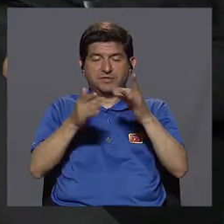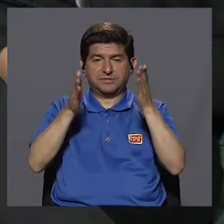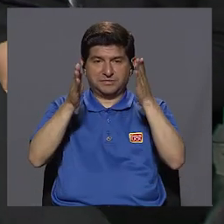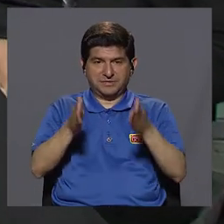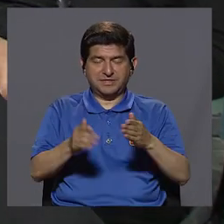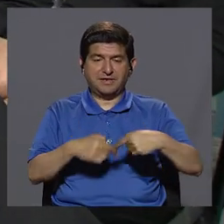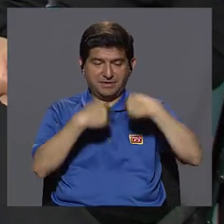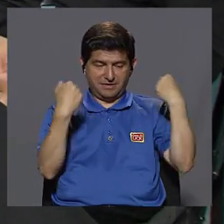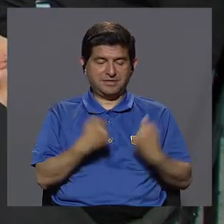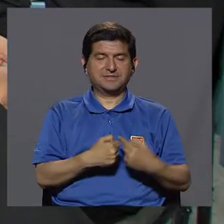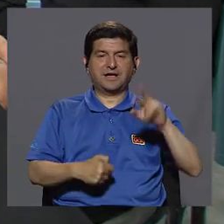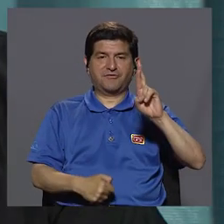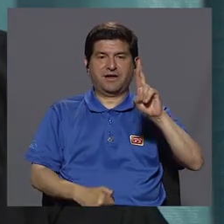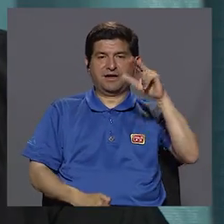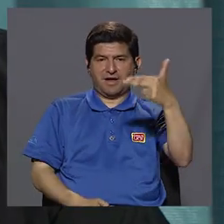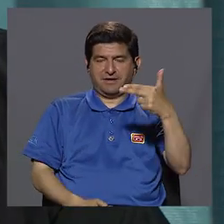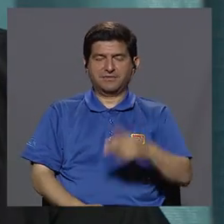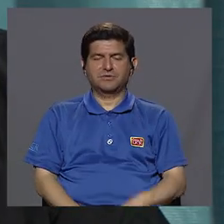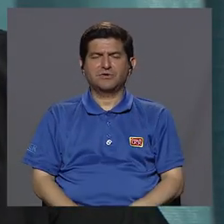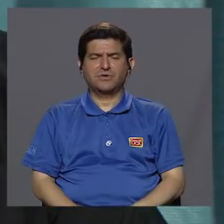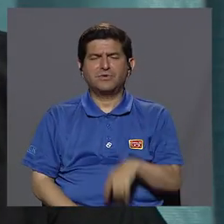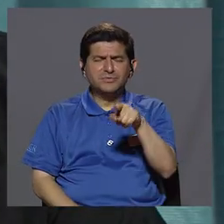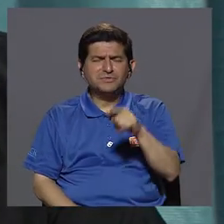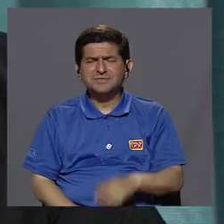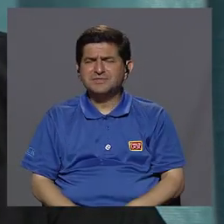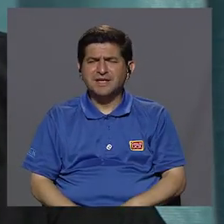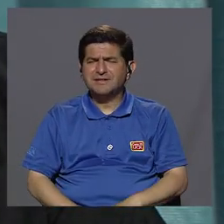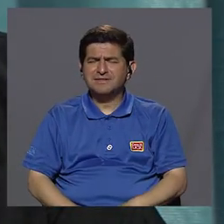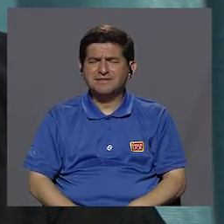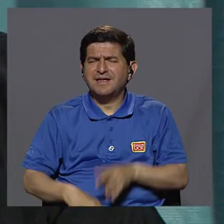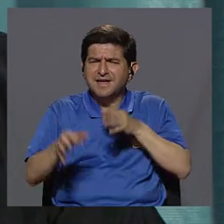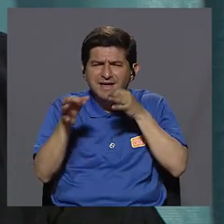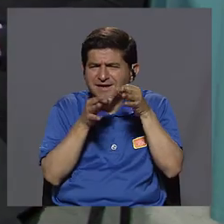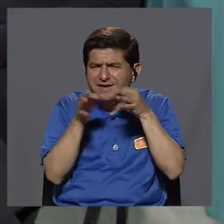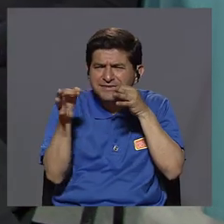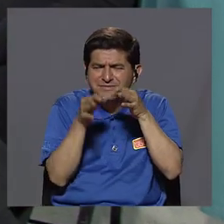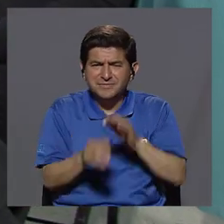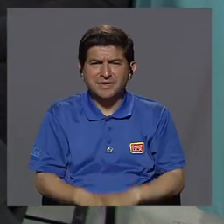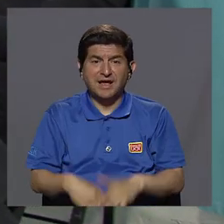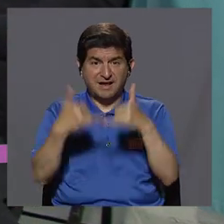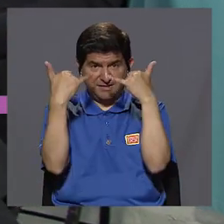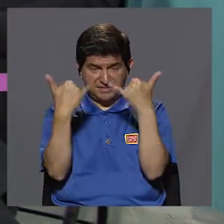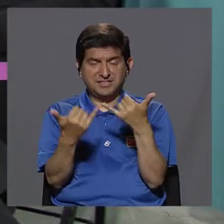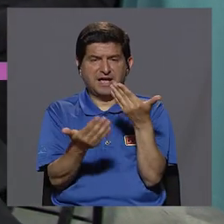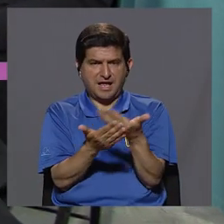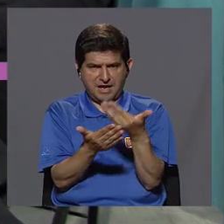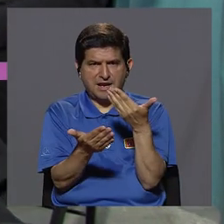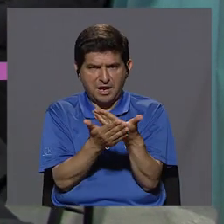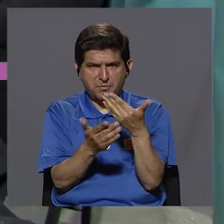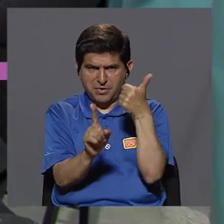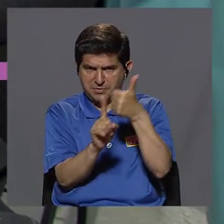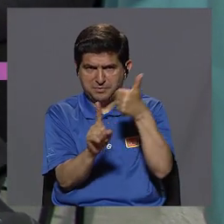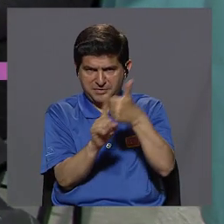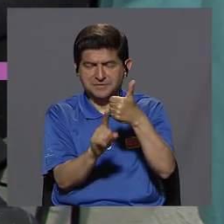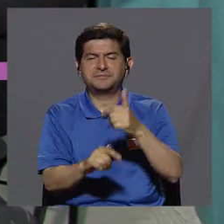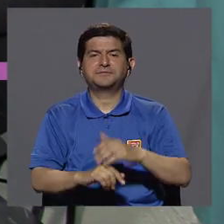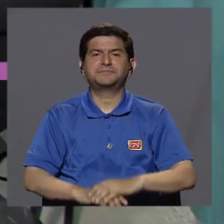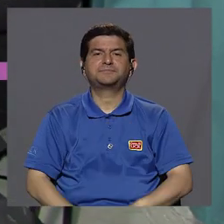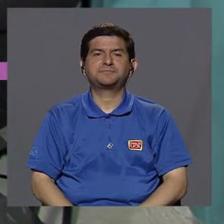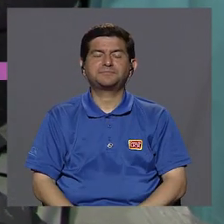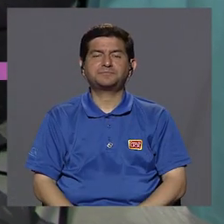chacón doctor nos podría escribir digamos exactamente qué es ya o sea la prueba de esfuerzo